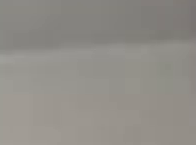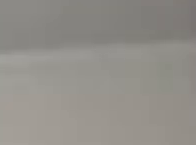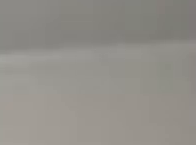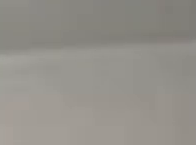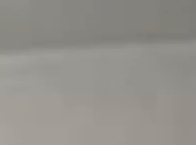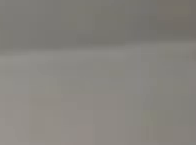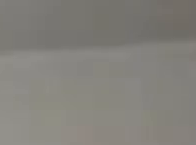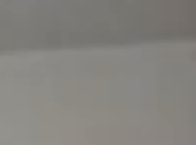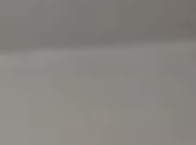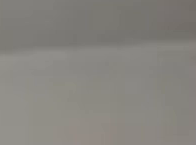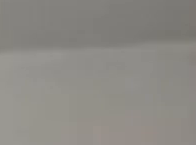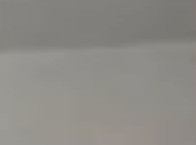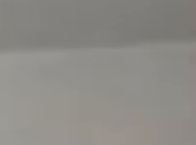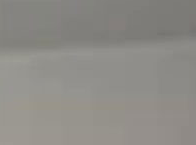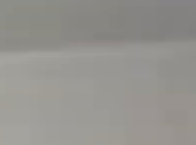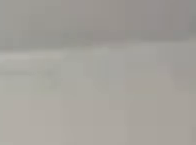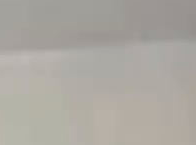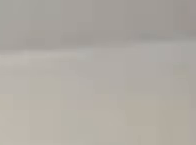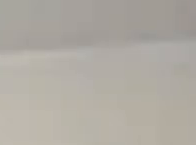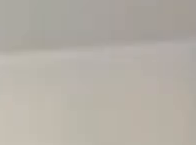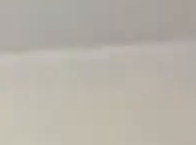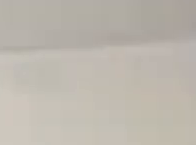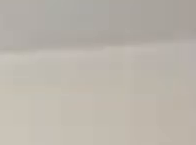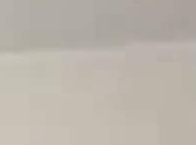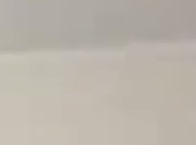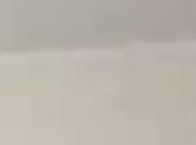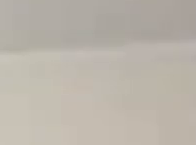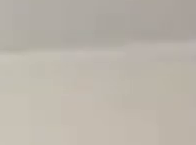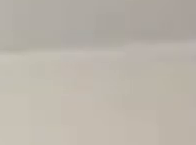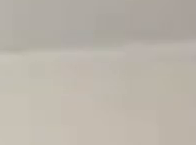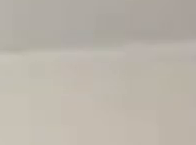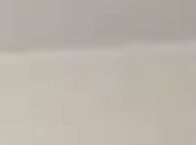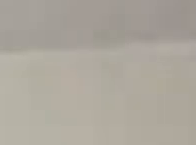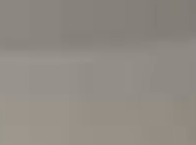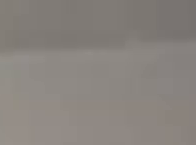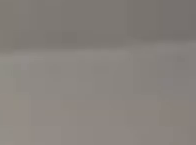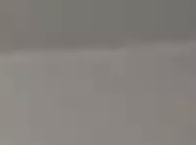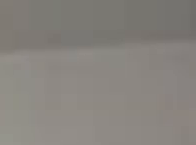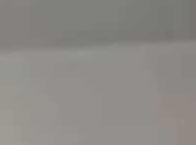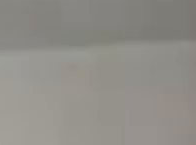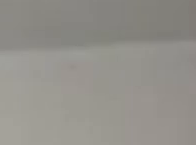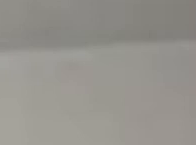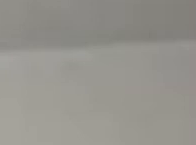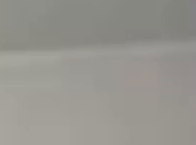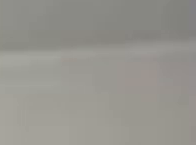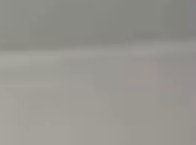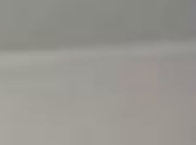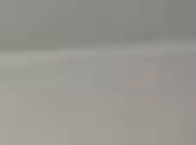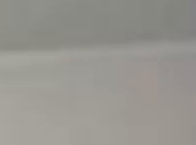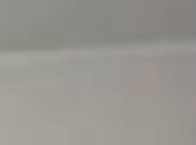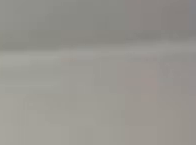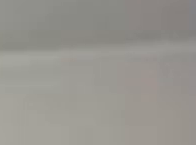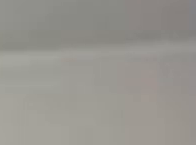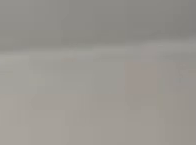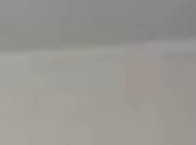Perfecto. Miren, lo que nos queda, ya estamos finalizando el semestre, ya. He hablado harto de parálisis cerebral, es